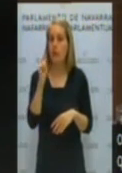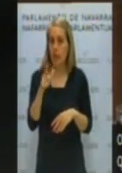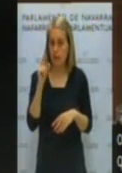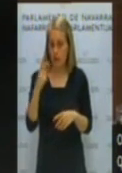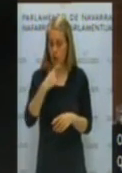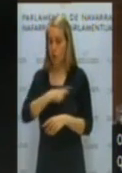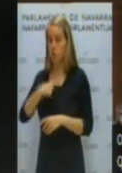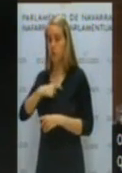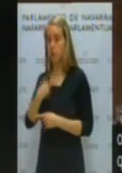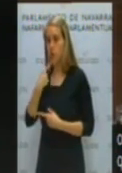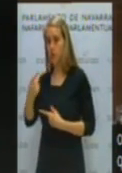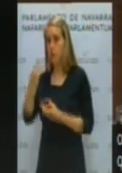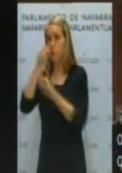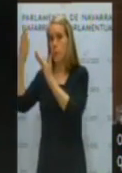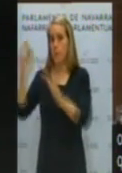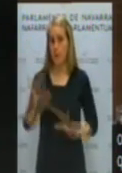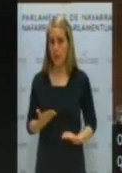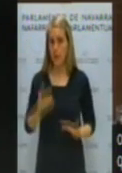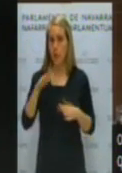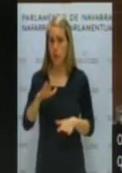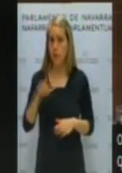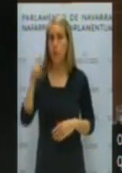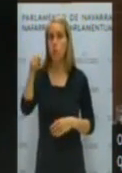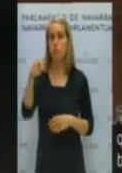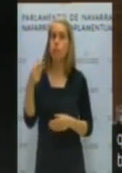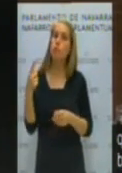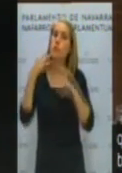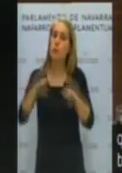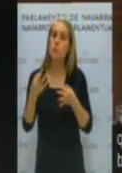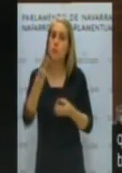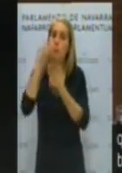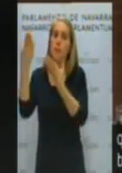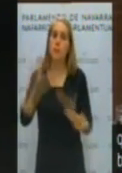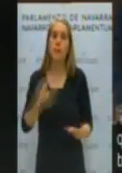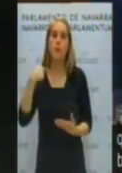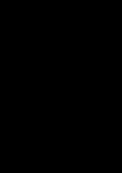le decimos bienvenido, pero es usted el que nos da la bienvenida y nos despide a nosotros. Muchas gracias.